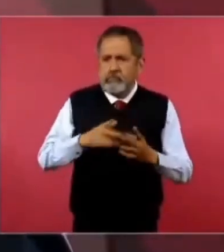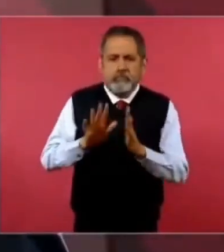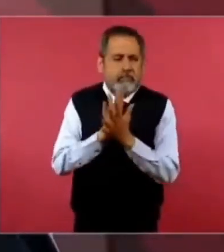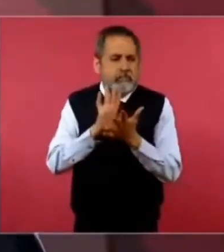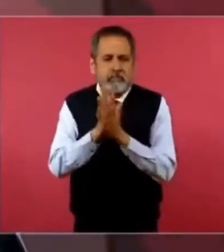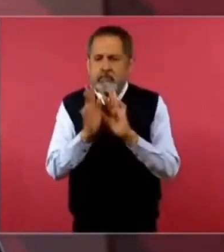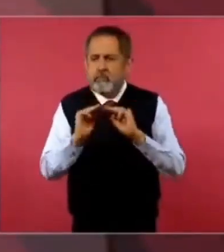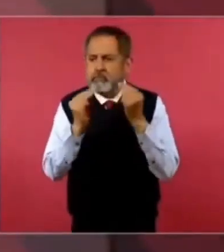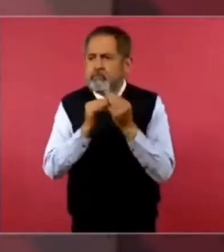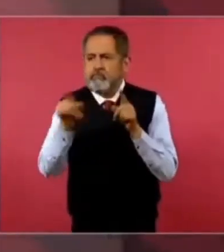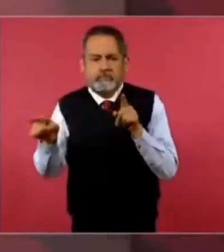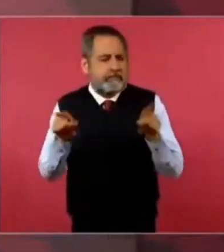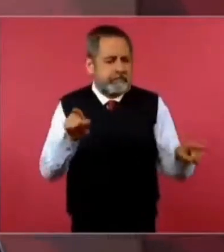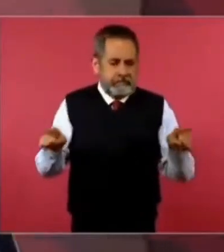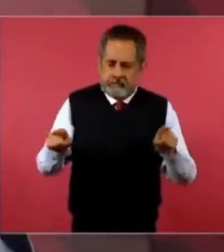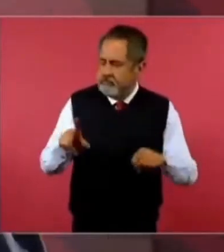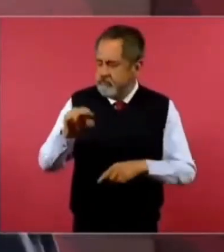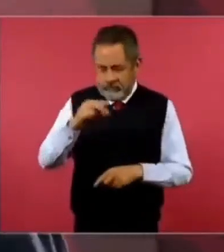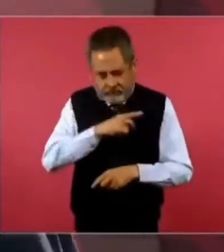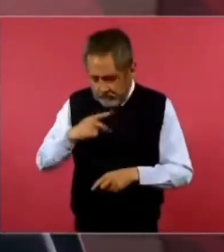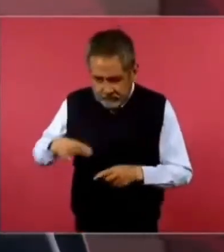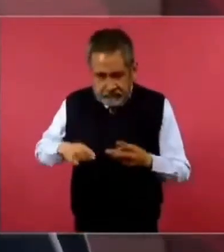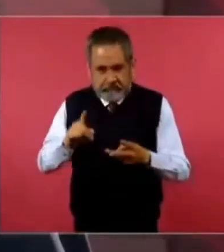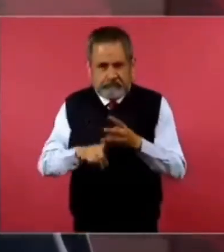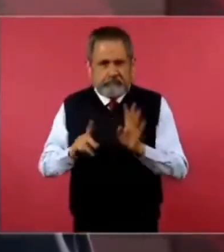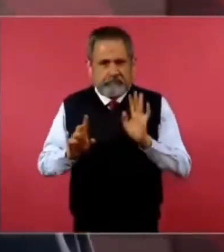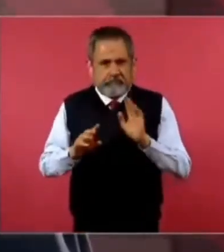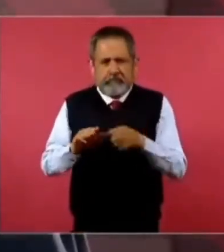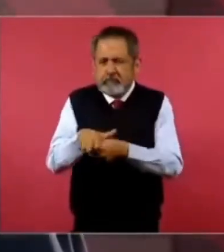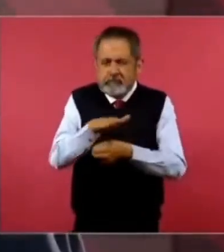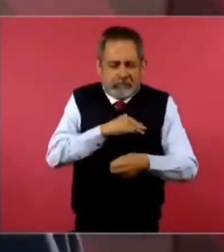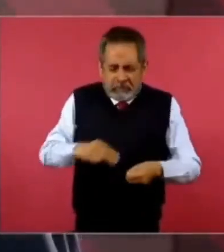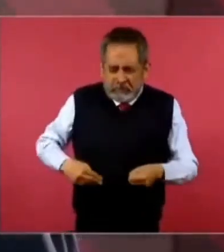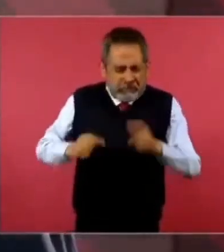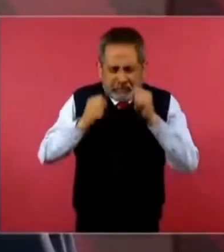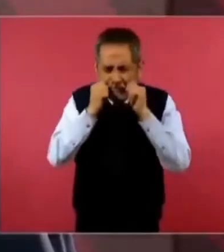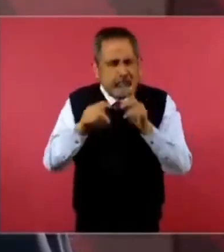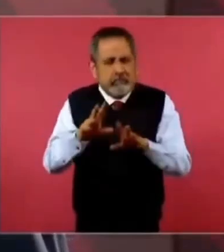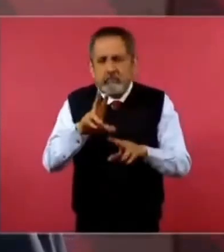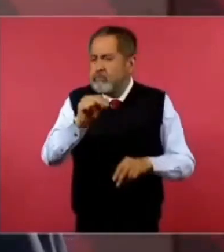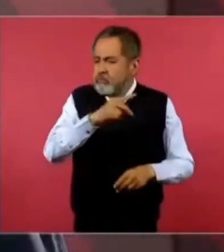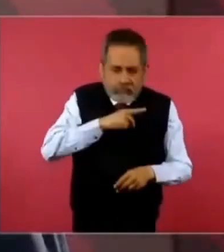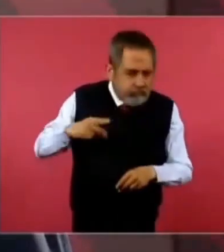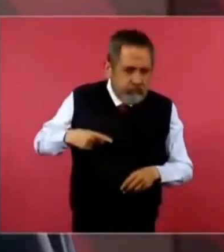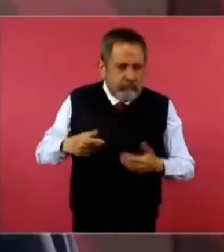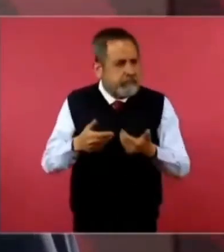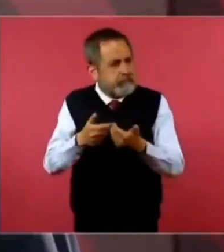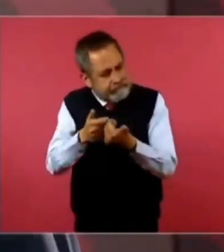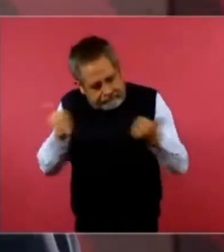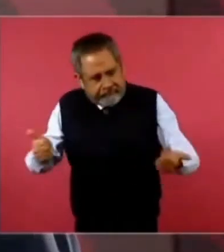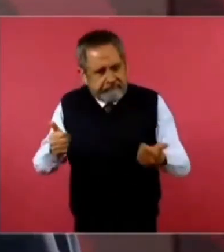delictuosa entre autoridades, aunque fuesen municipales, con la delincuencia organizada.